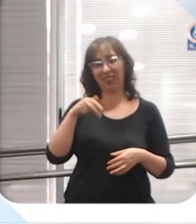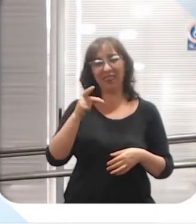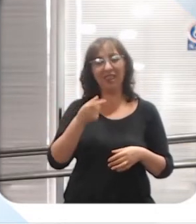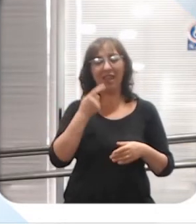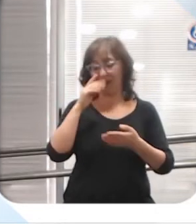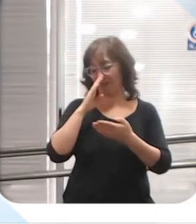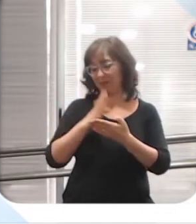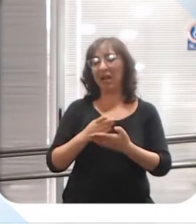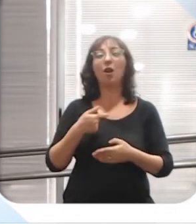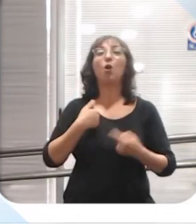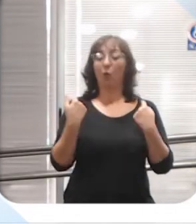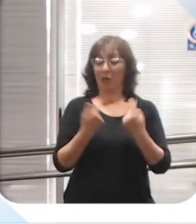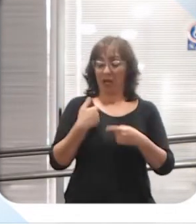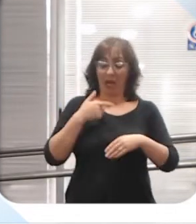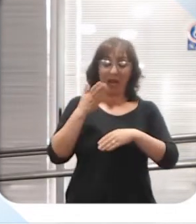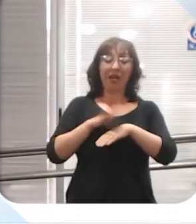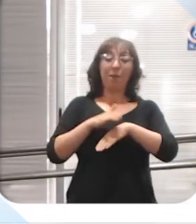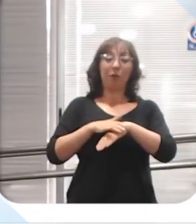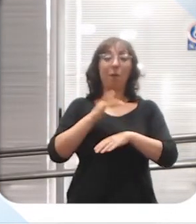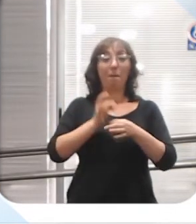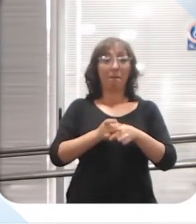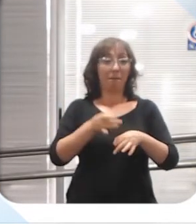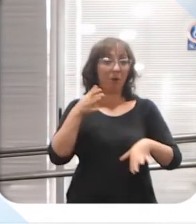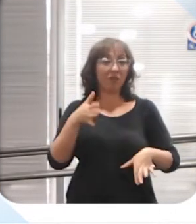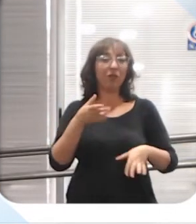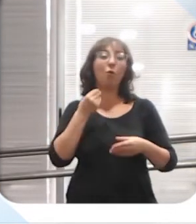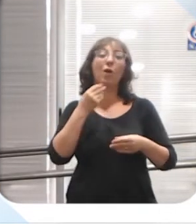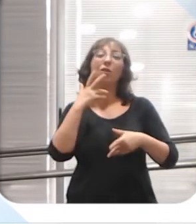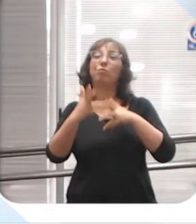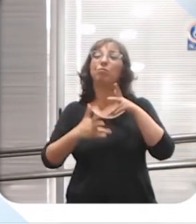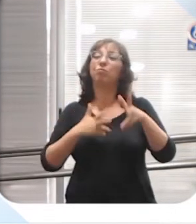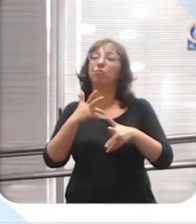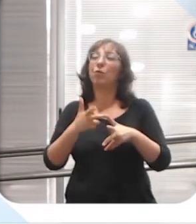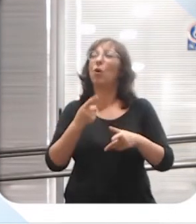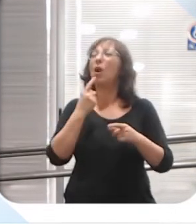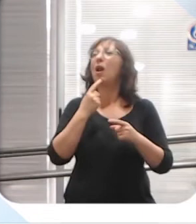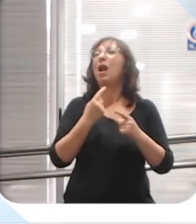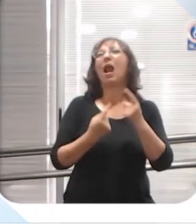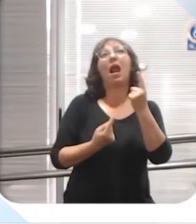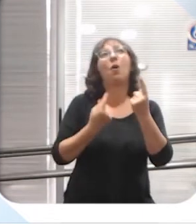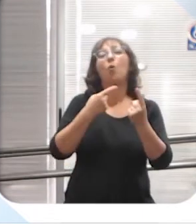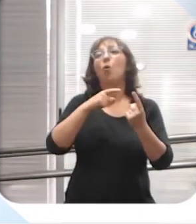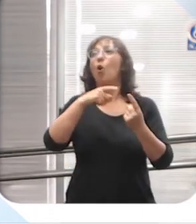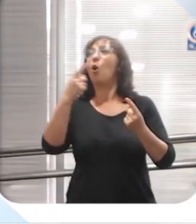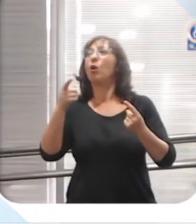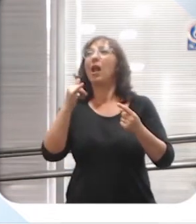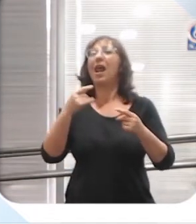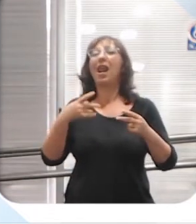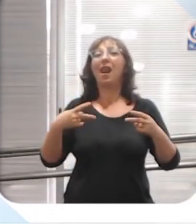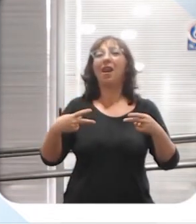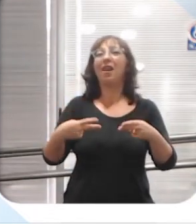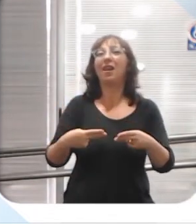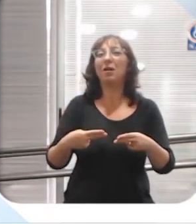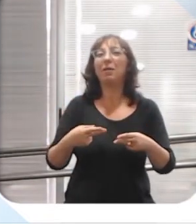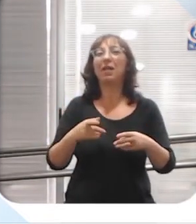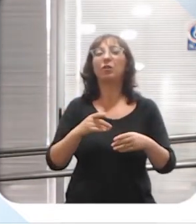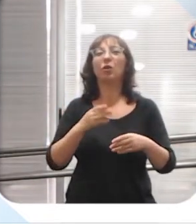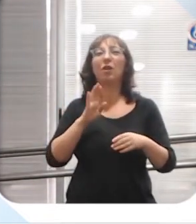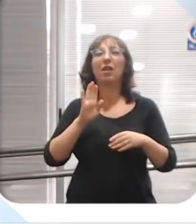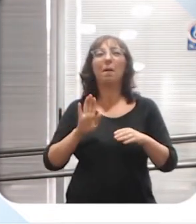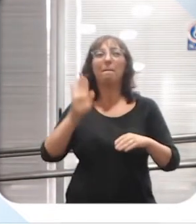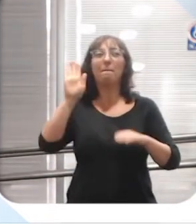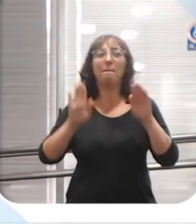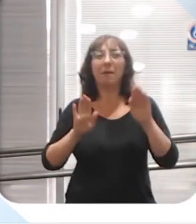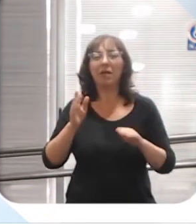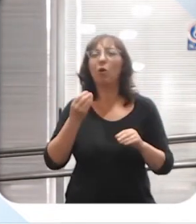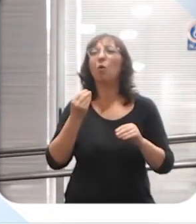y nuestras responsabilidades profesionales, cuando hablamos de un otro que tiene limitaciones en la participación, como